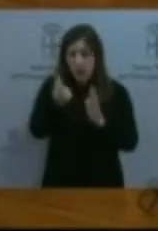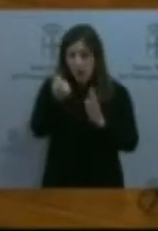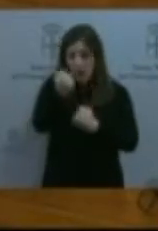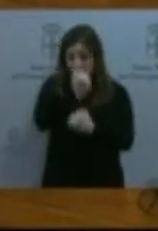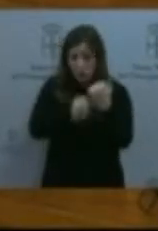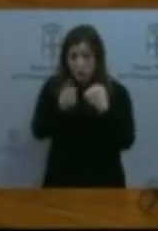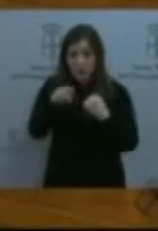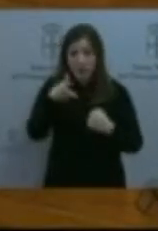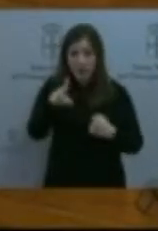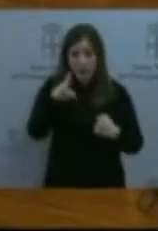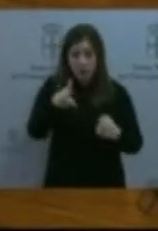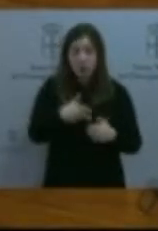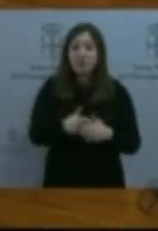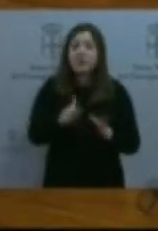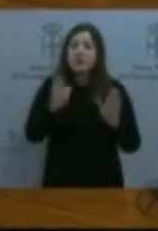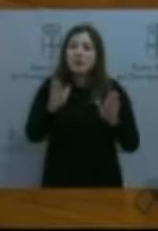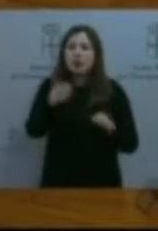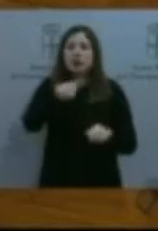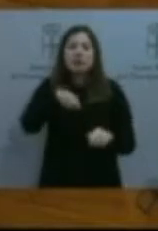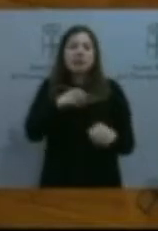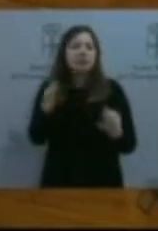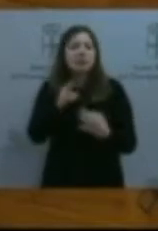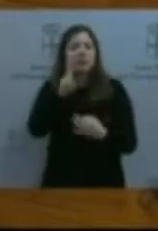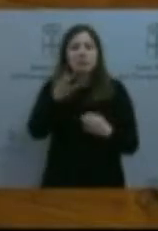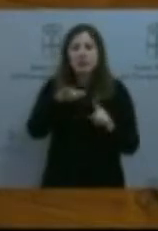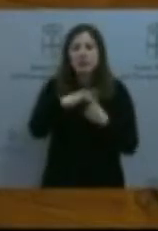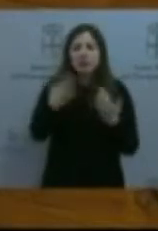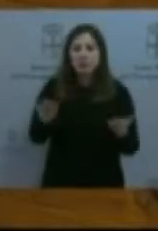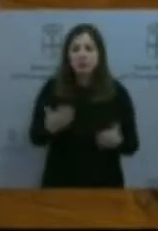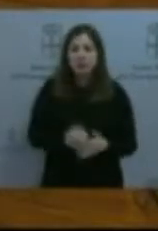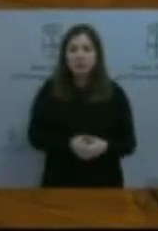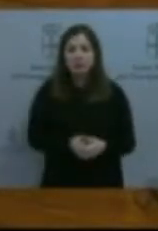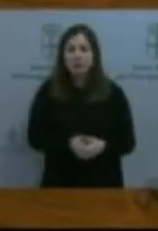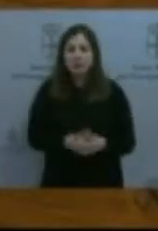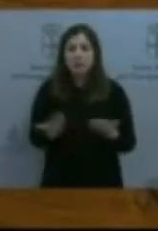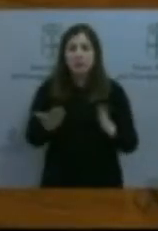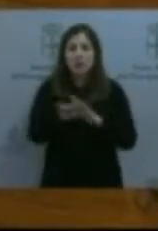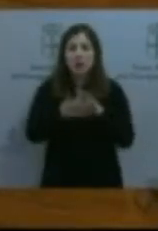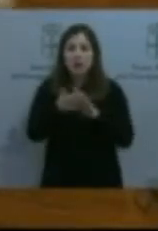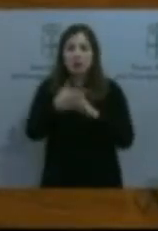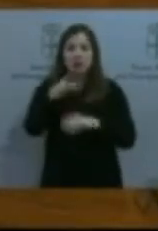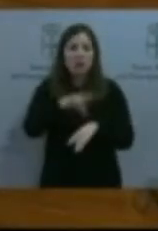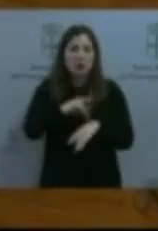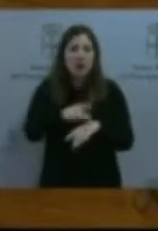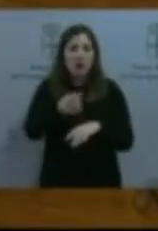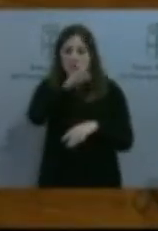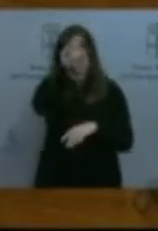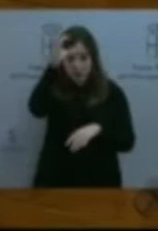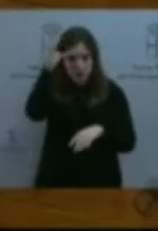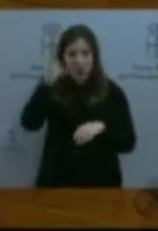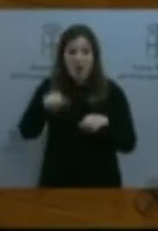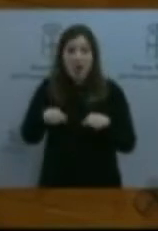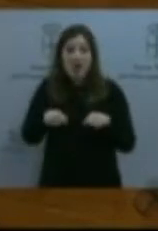encontramos es que cuando hablamos de médicas, enfermeras, CECAE, celadoras, se les quita la posibilidad de